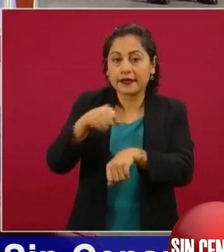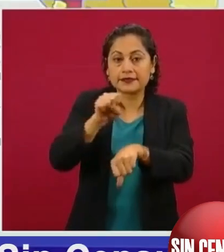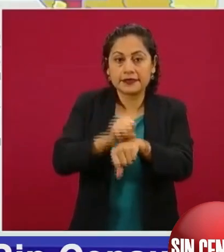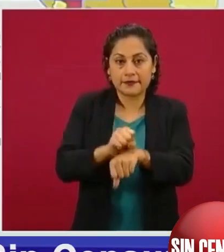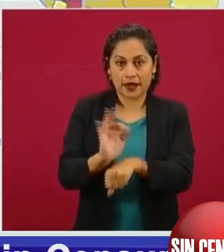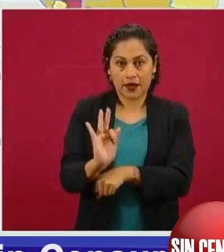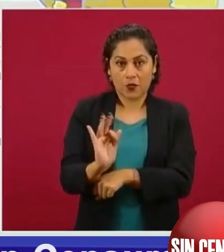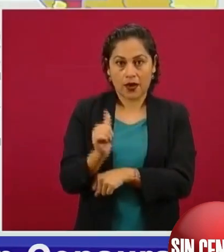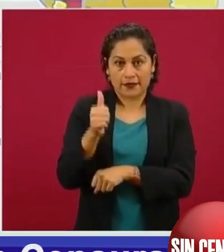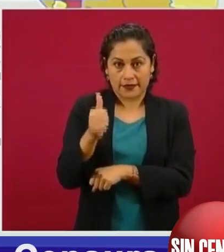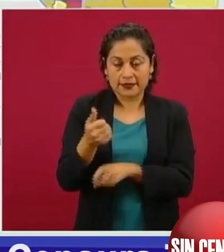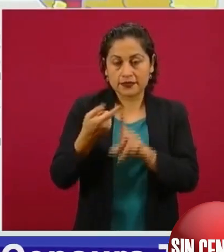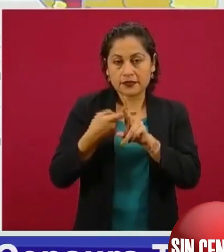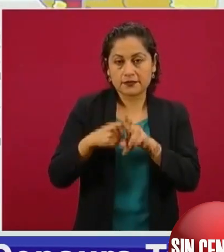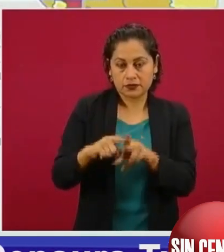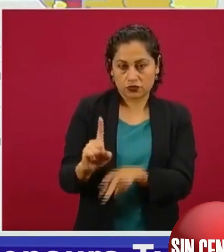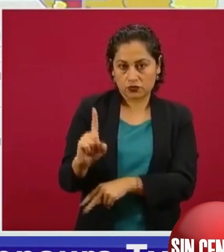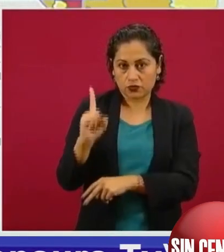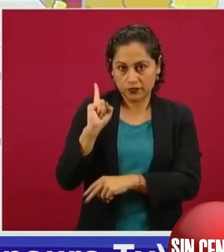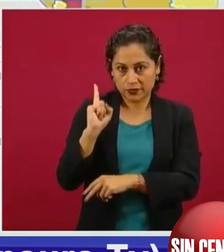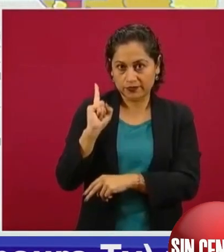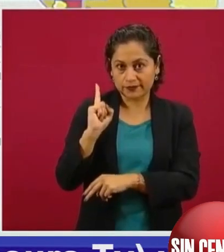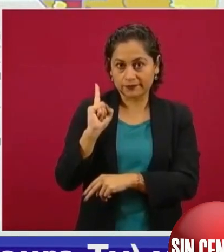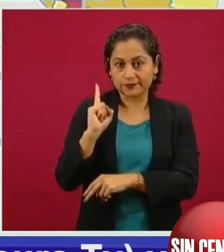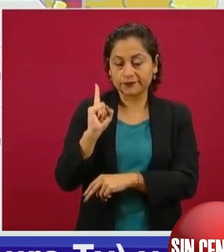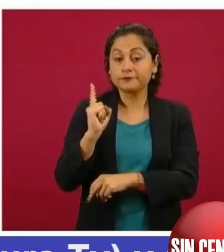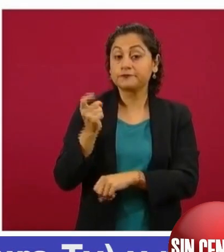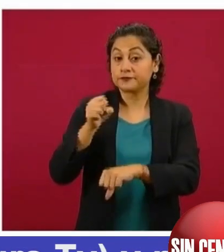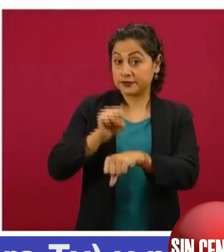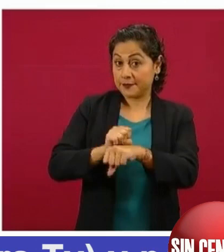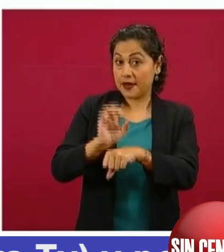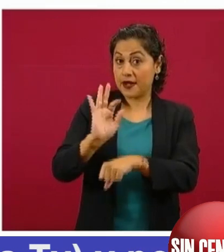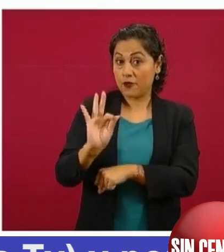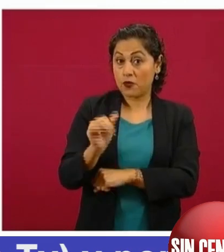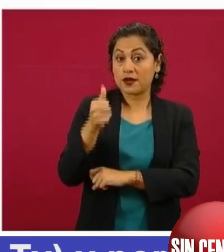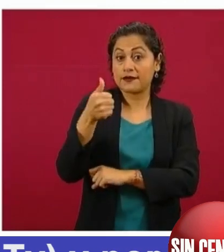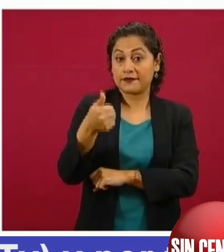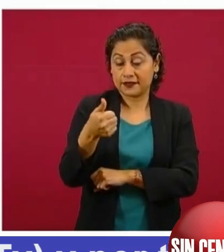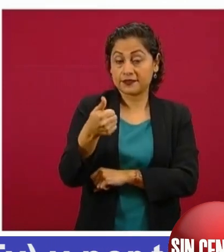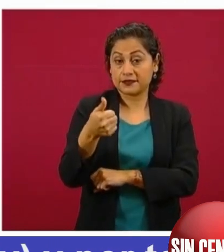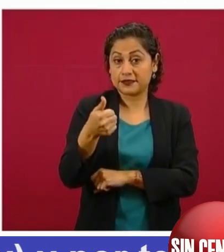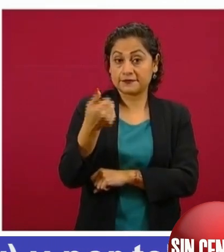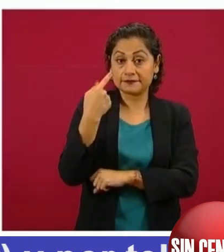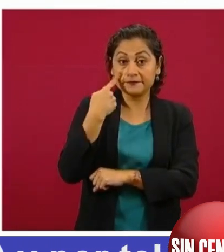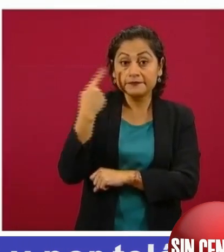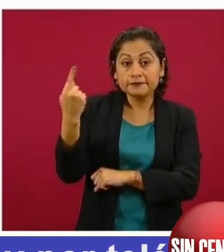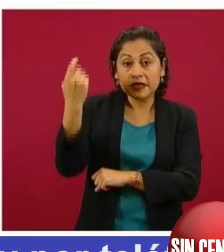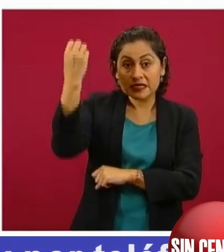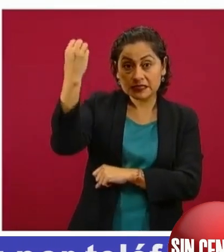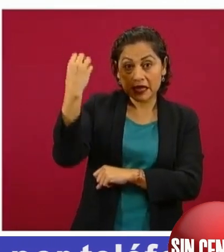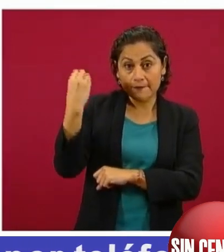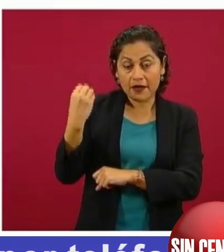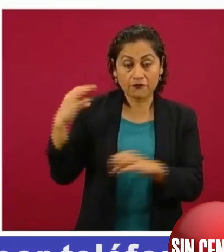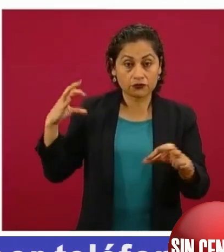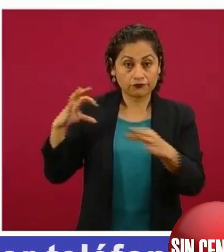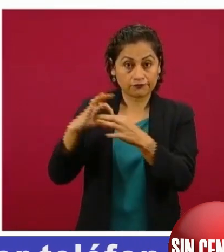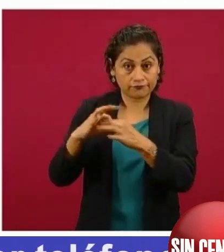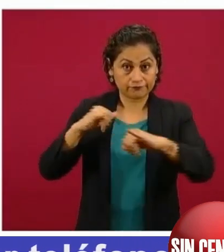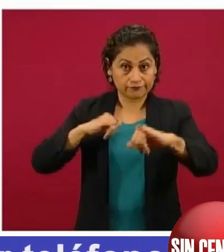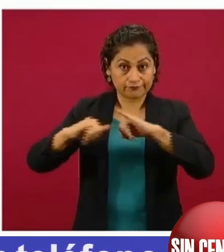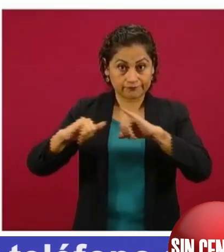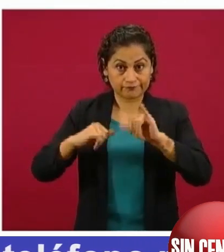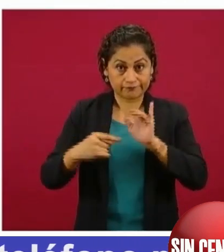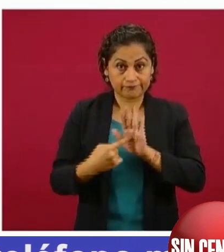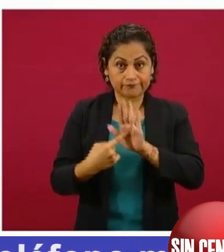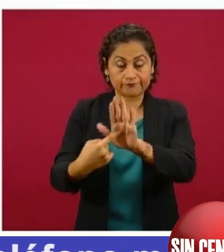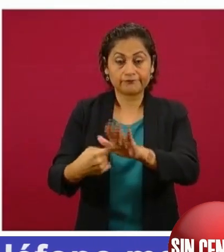domingo de anteayer, estamos en la semana 46 del año y este es el semáforo de riesgo COVID. Aquí lo que cabe destacar